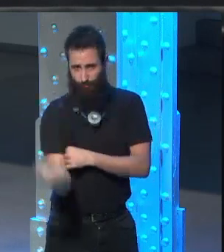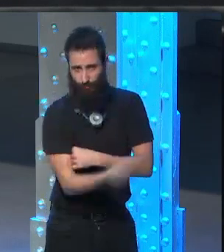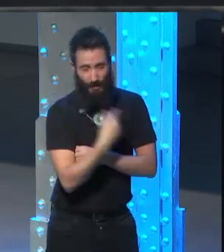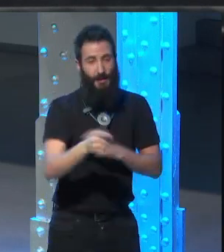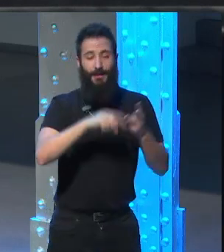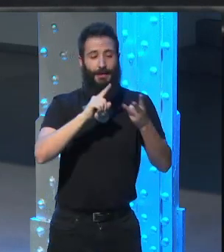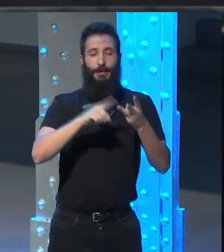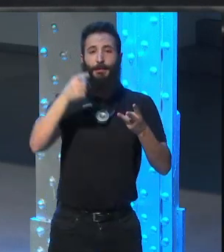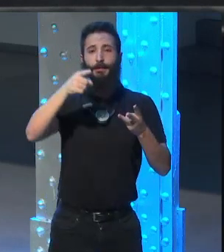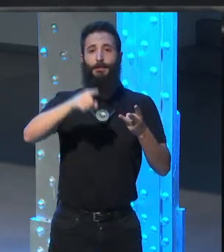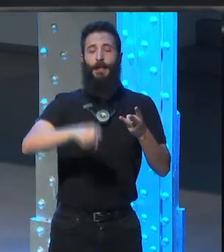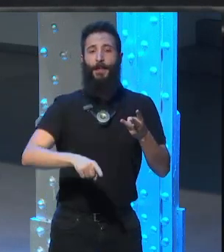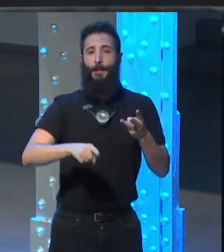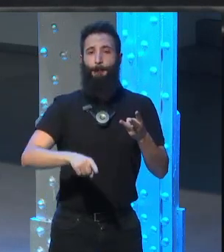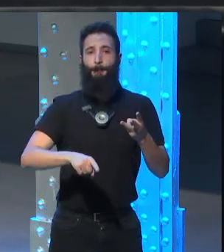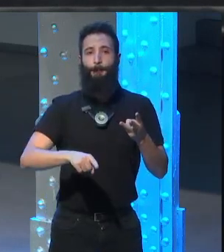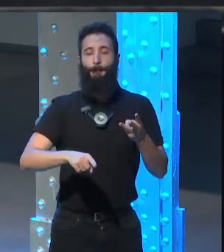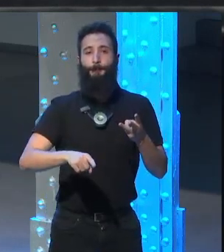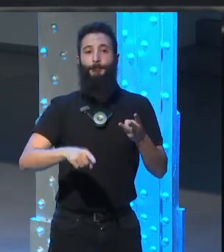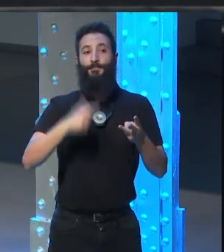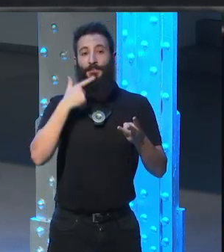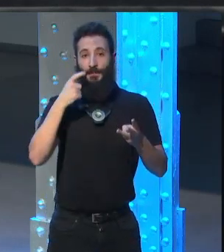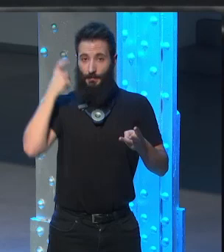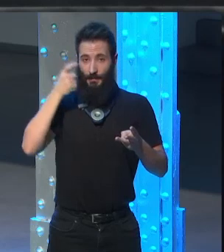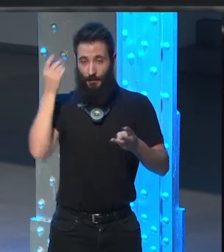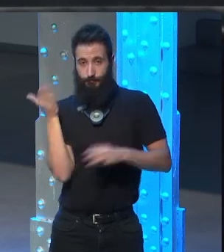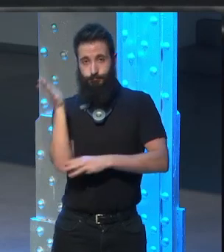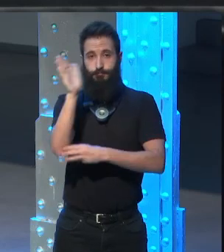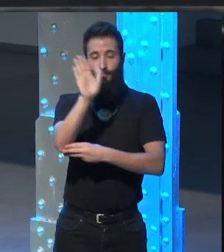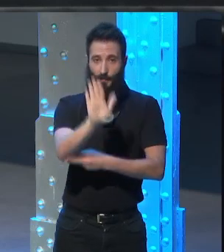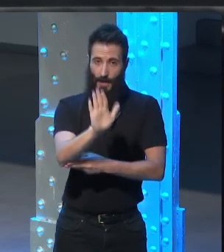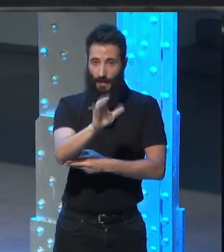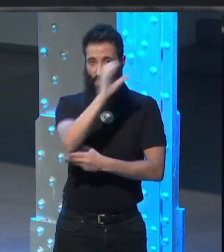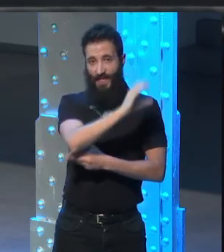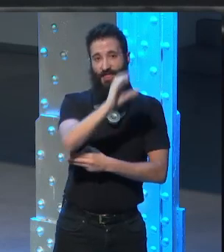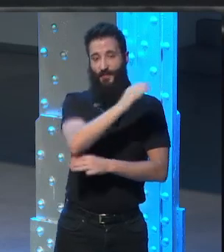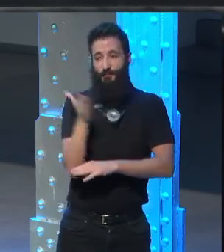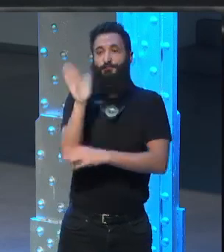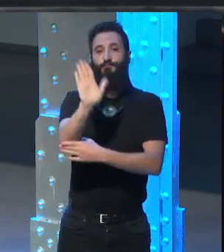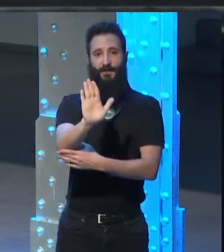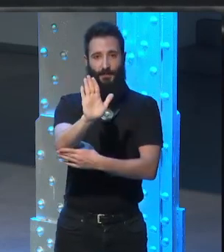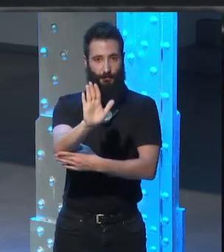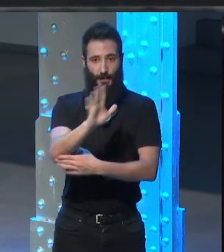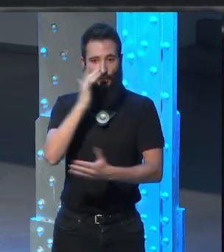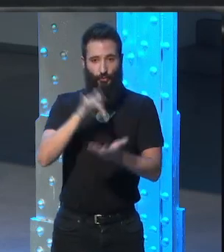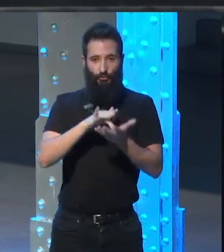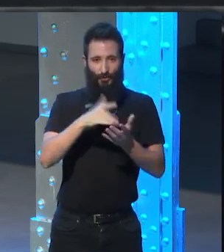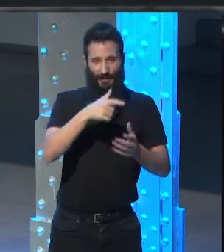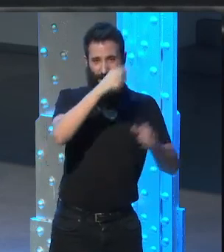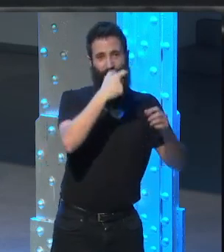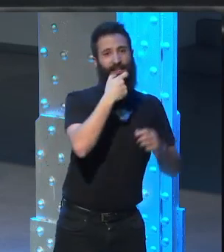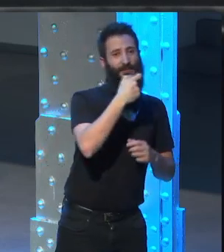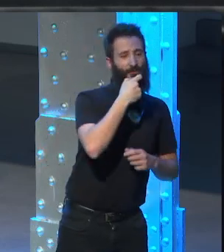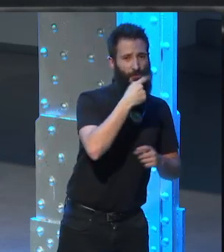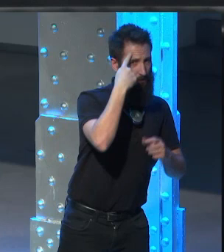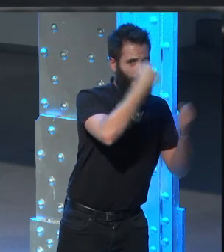los objetivos es ser representantes científicos, ya sea en las instituciones británicas